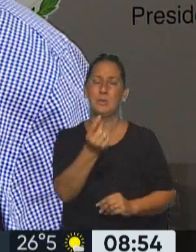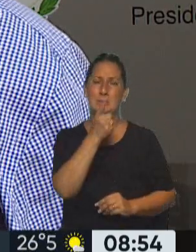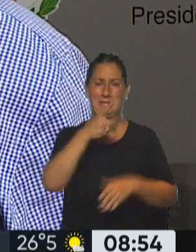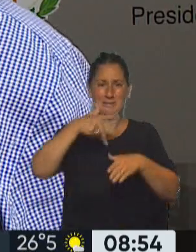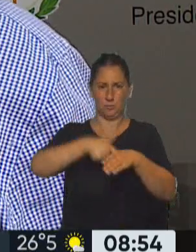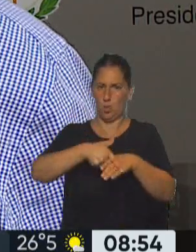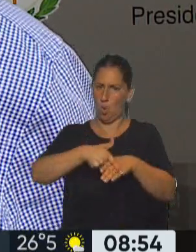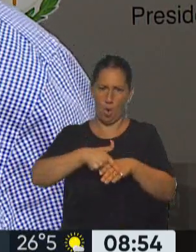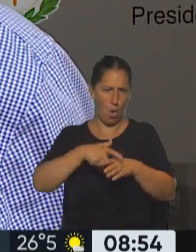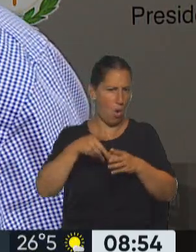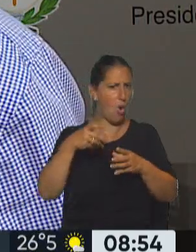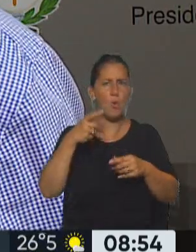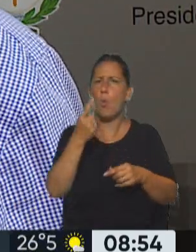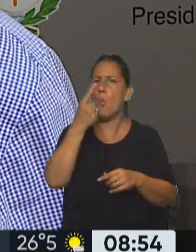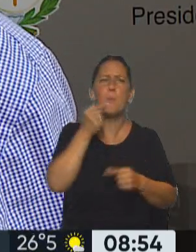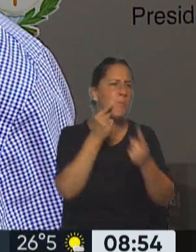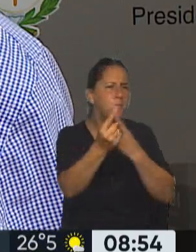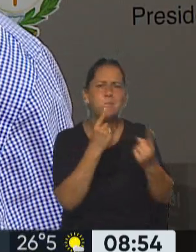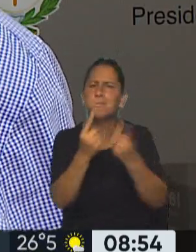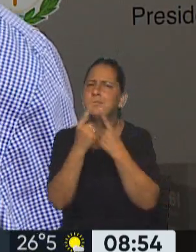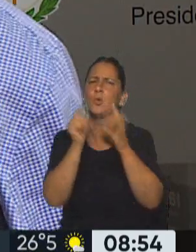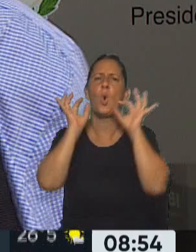fuéramos. Yo no voy a ir hasta no contestar la última pregunta y